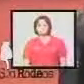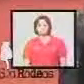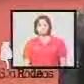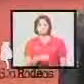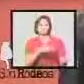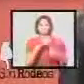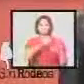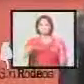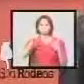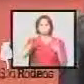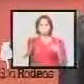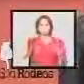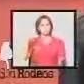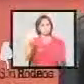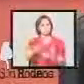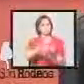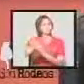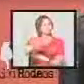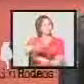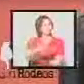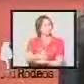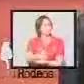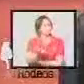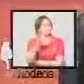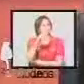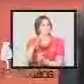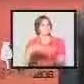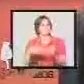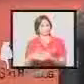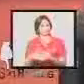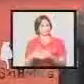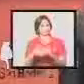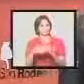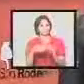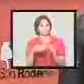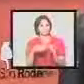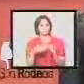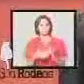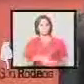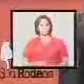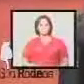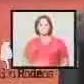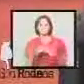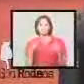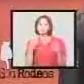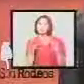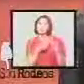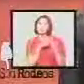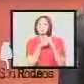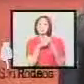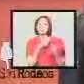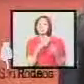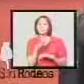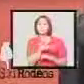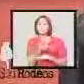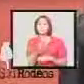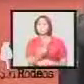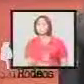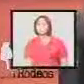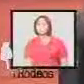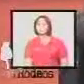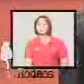menos, un poco menos de la mitad de ellos fueron para vivienda pura. El crédito promedio ahí es aproximadamente